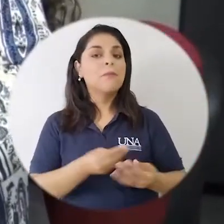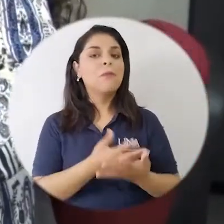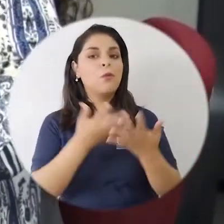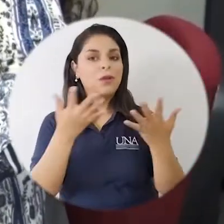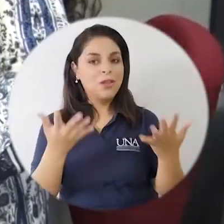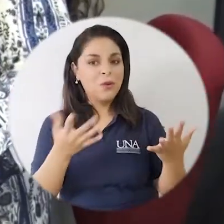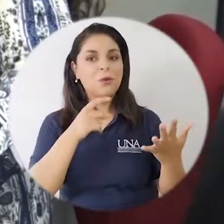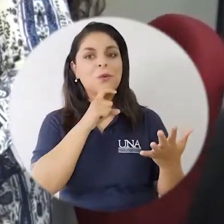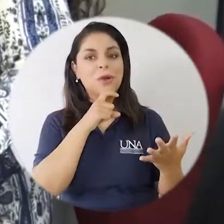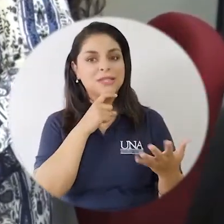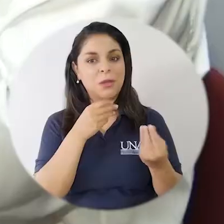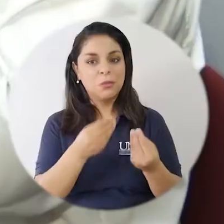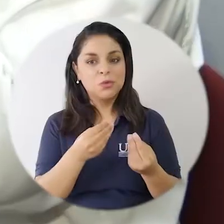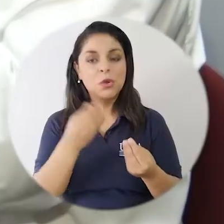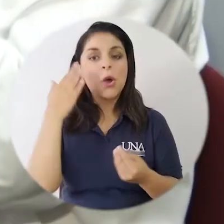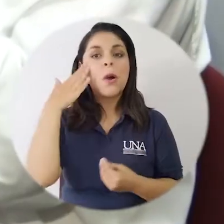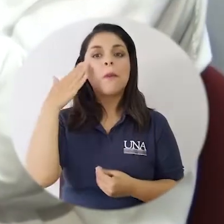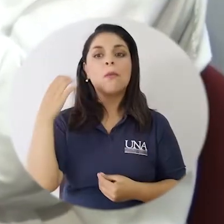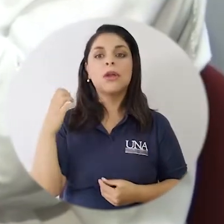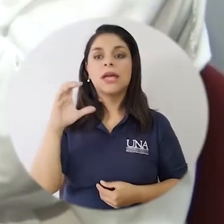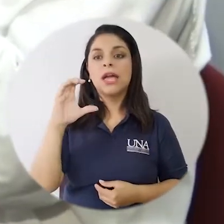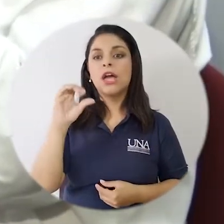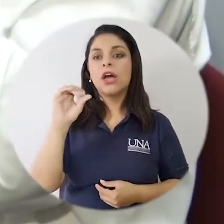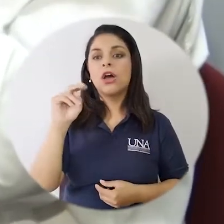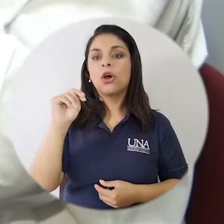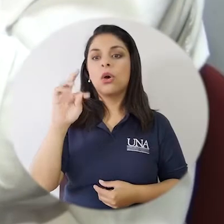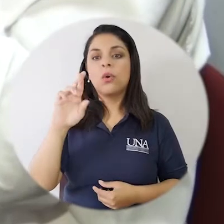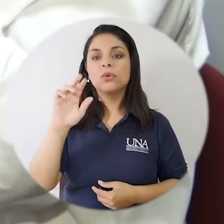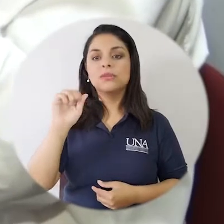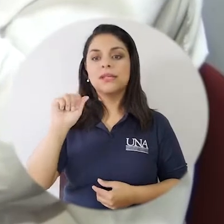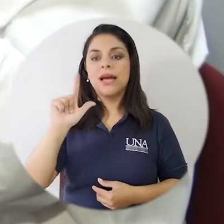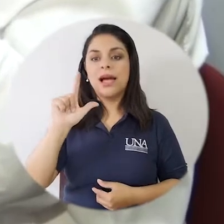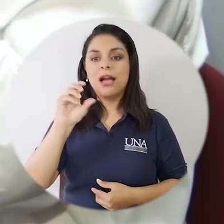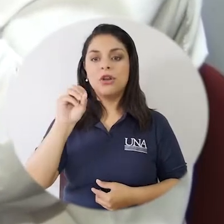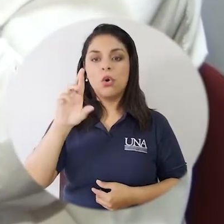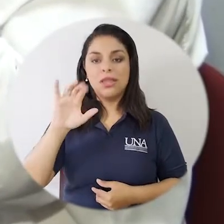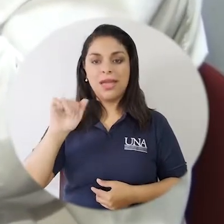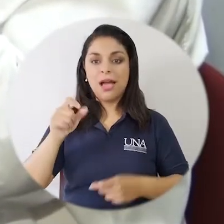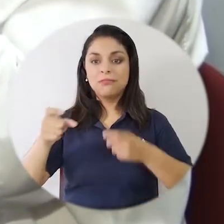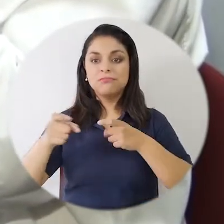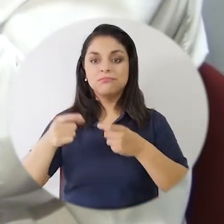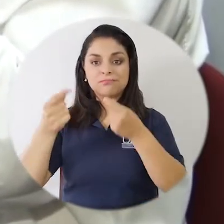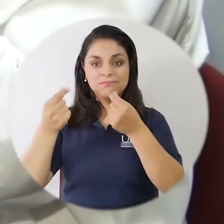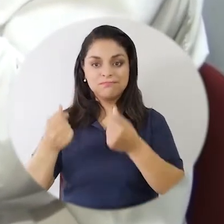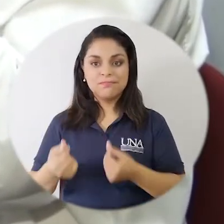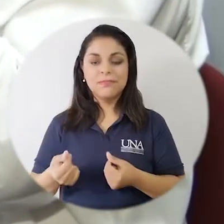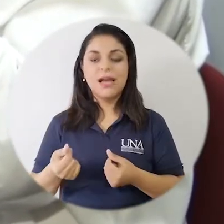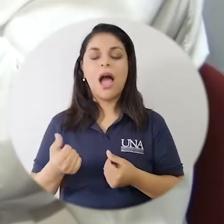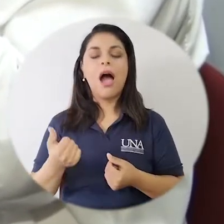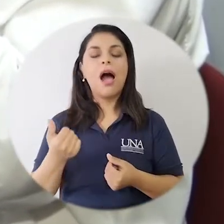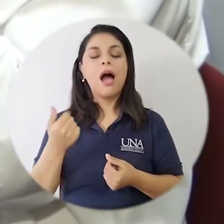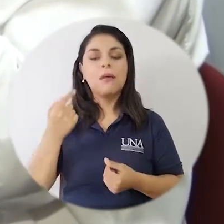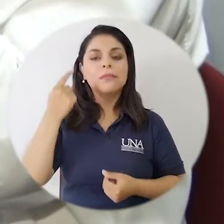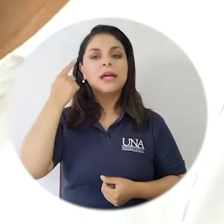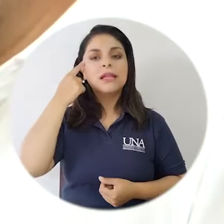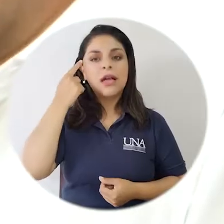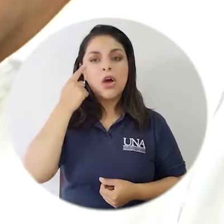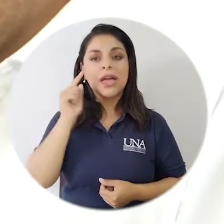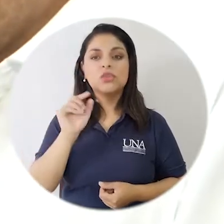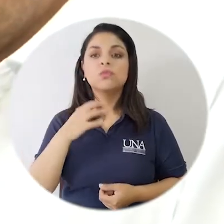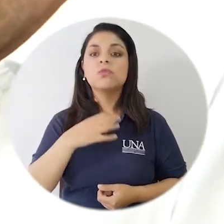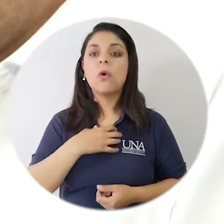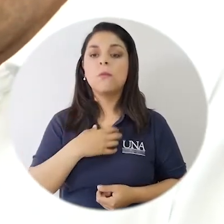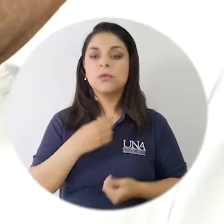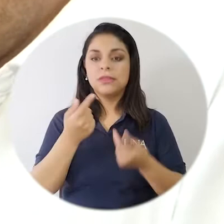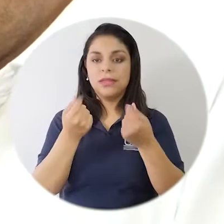voy a explicar por qué. La Contraloría ha sacado varios criterios y también a nivel de la Universidad de Asesoría nos ha dicho, es que son